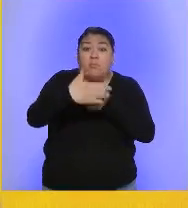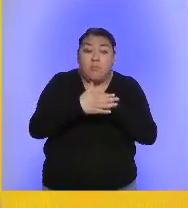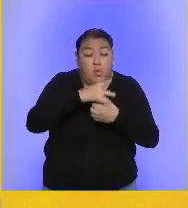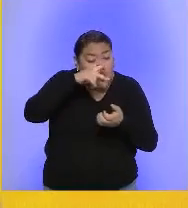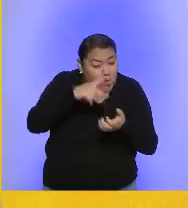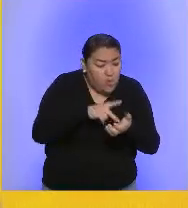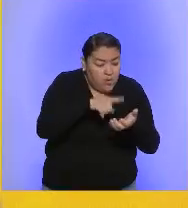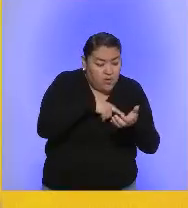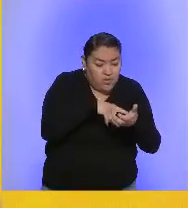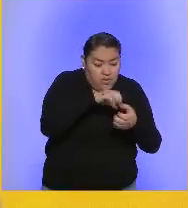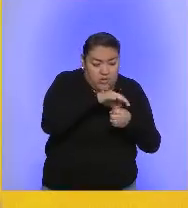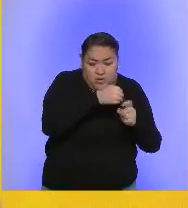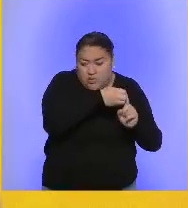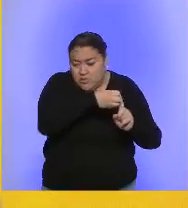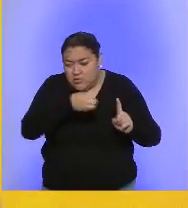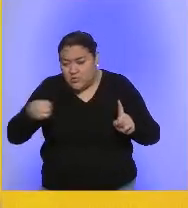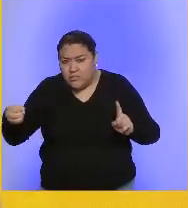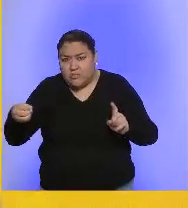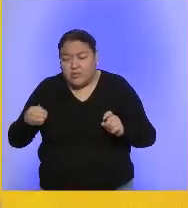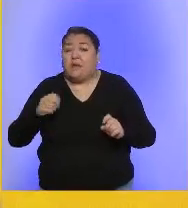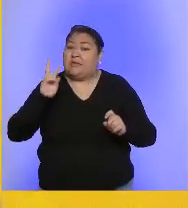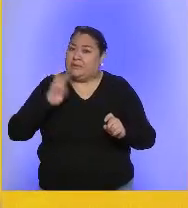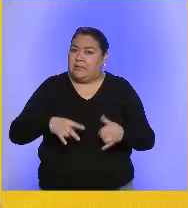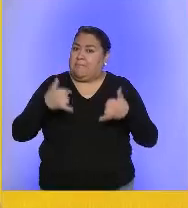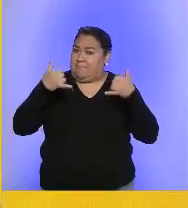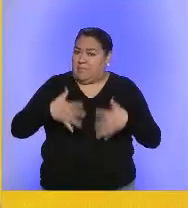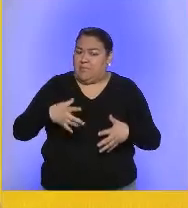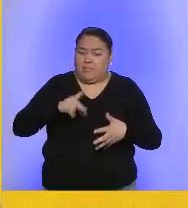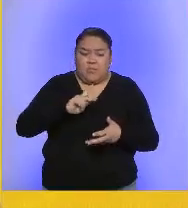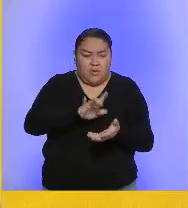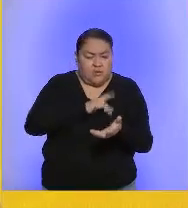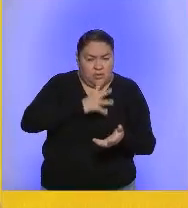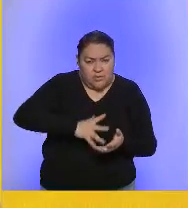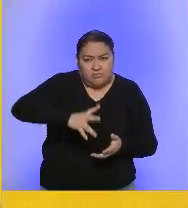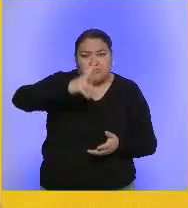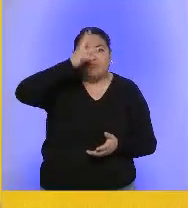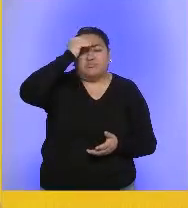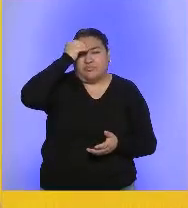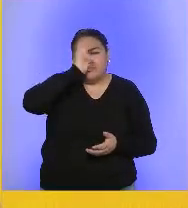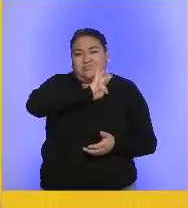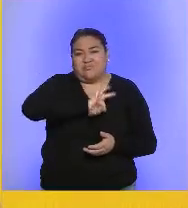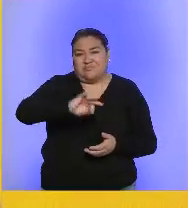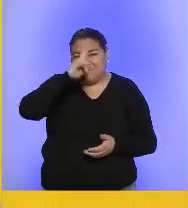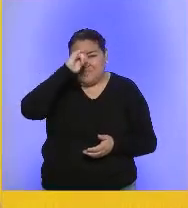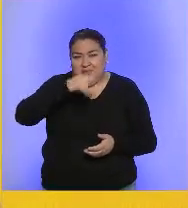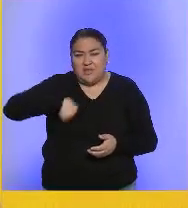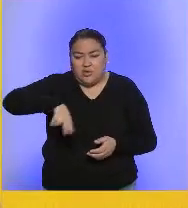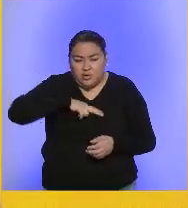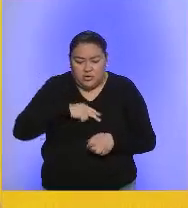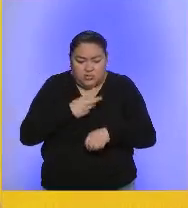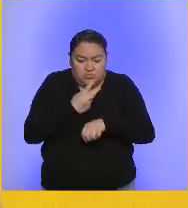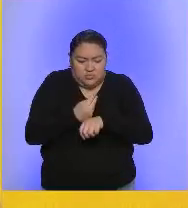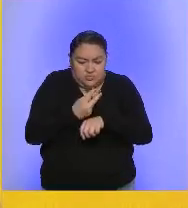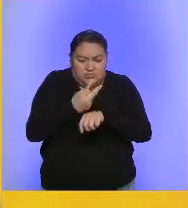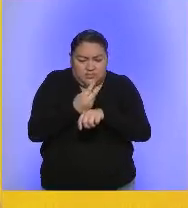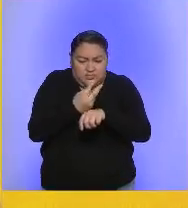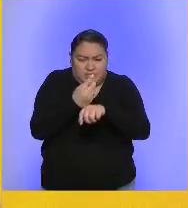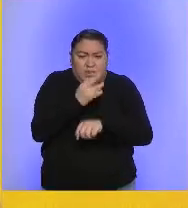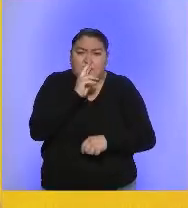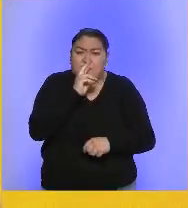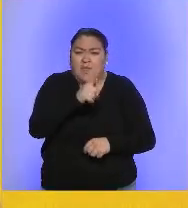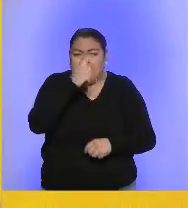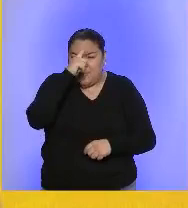experiencias que deben servir para que sigamos perfeccionando nuestro modelo democrático electoral,